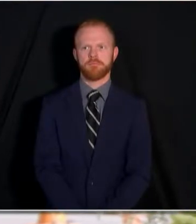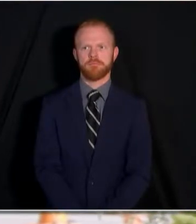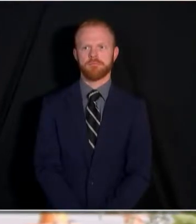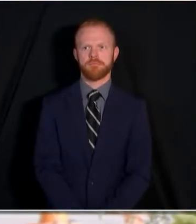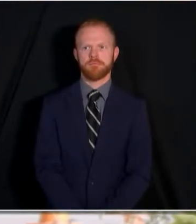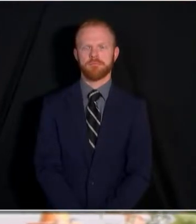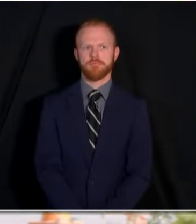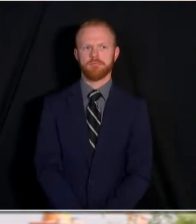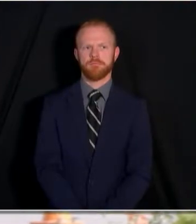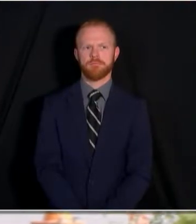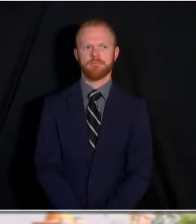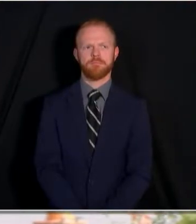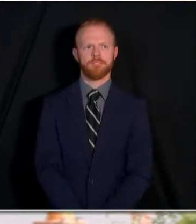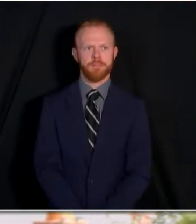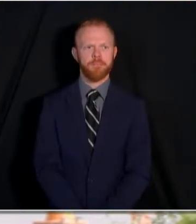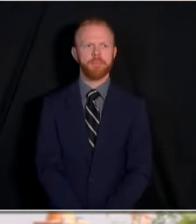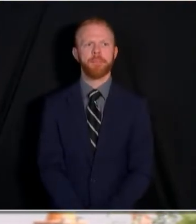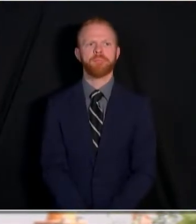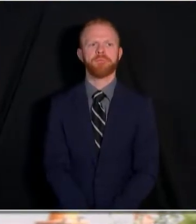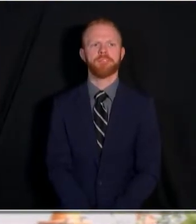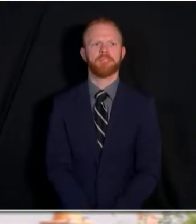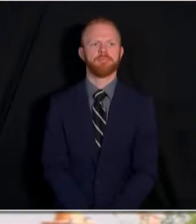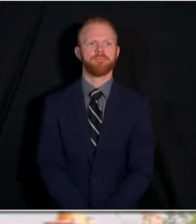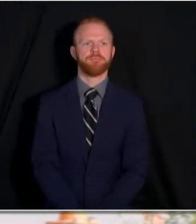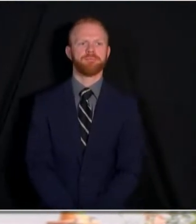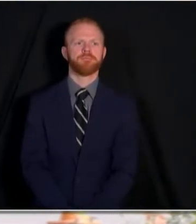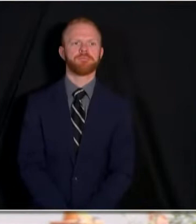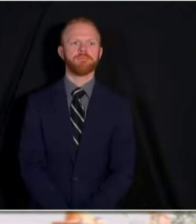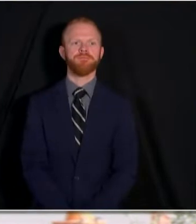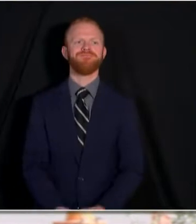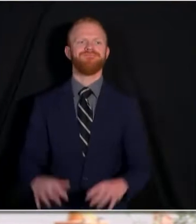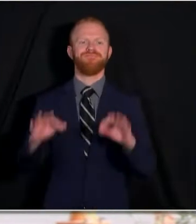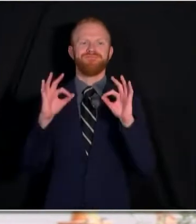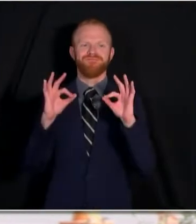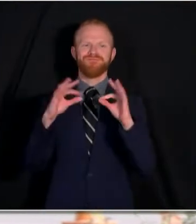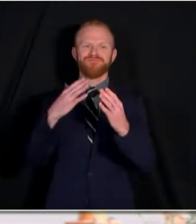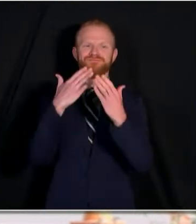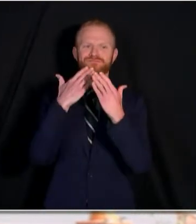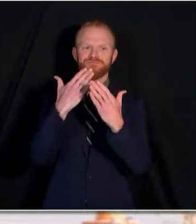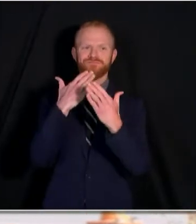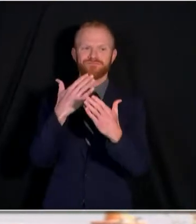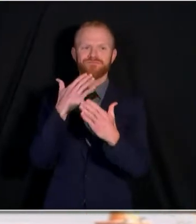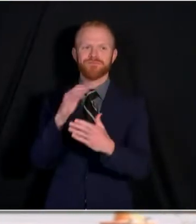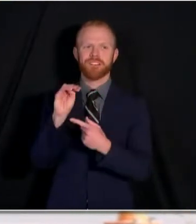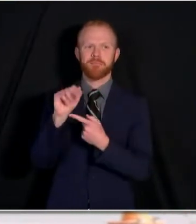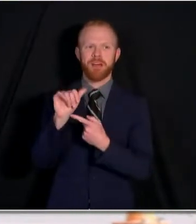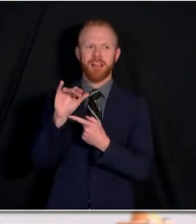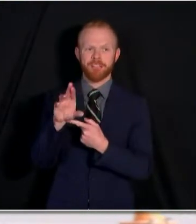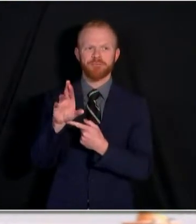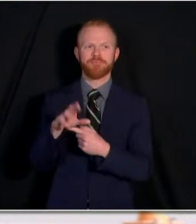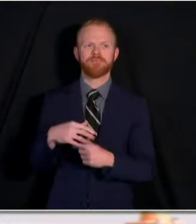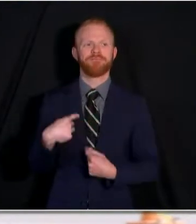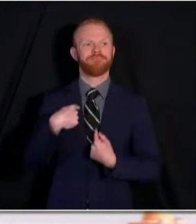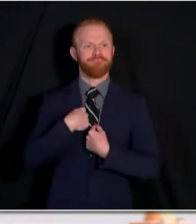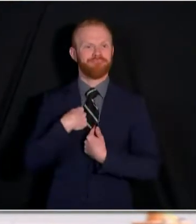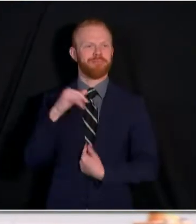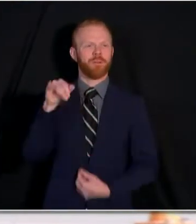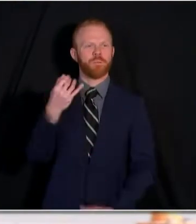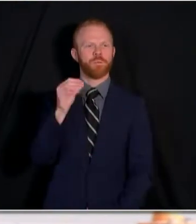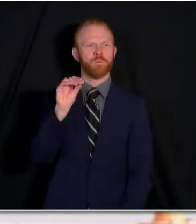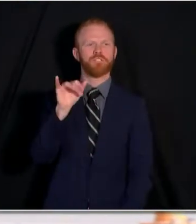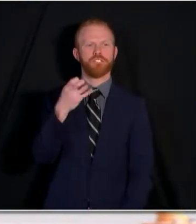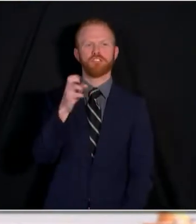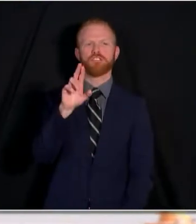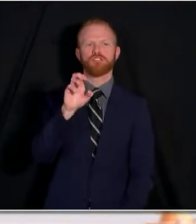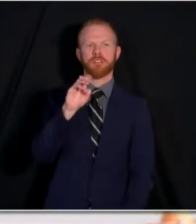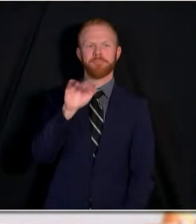Thank you, Mr. Mayor. I'm Congressman Jimmy Gomez. I represent the 34th Congressional District, and I'm also on the House Ways and Means